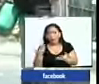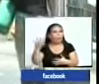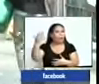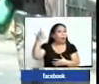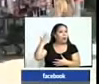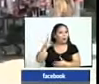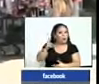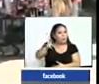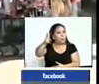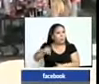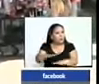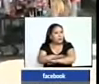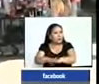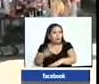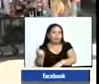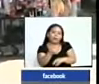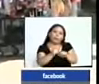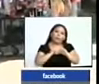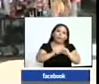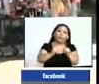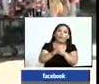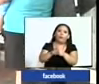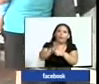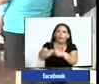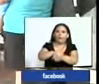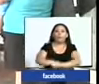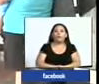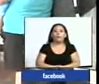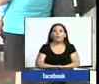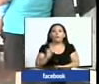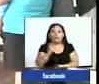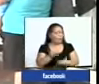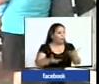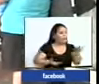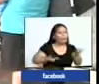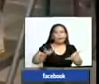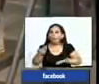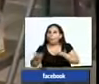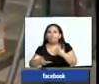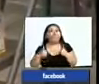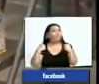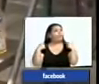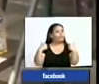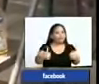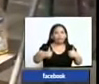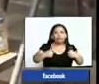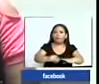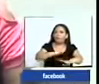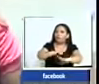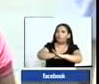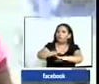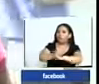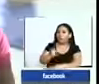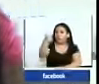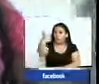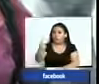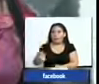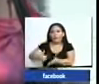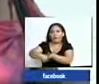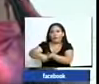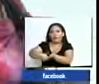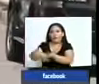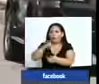hace un mes. La mayoría de personas usan mascarillas y los negocios cumplen con las medidas de bioseguridad. Su alcalde